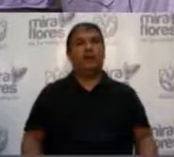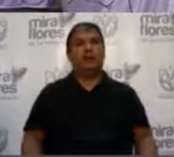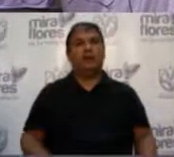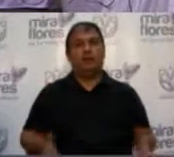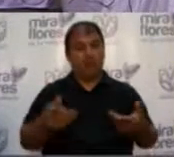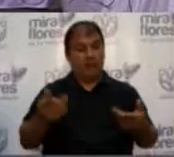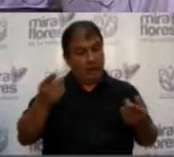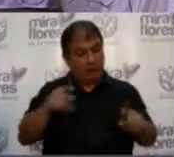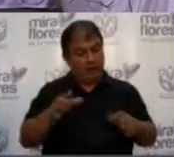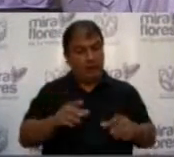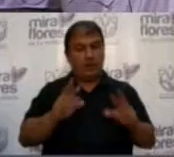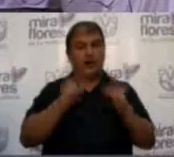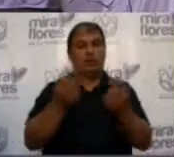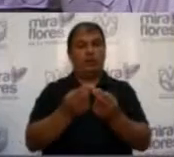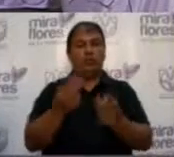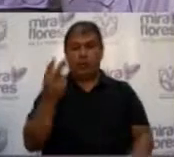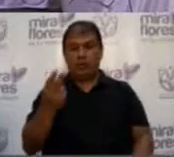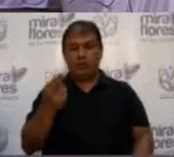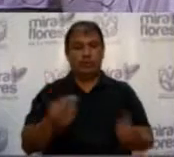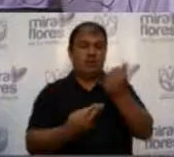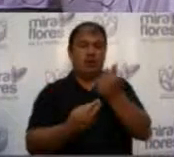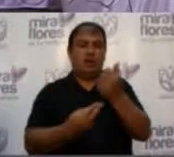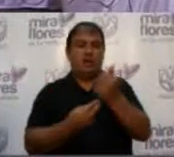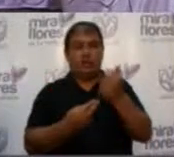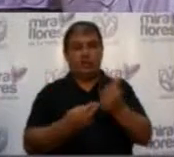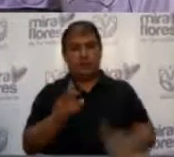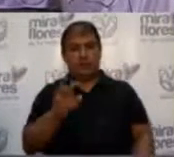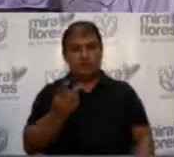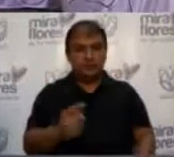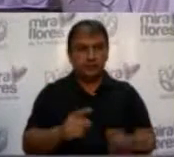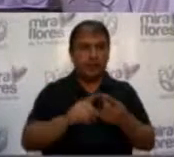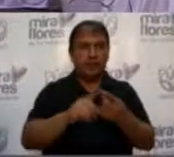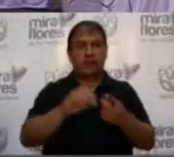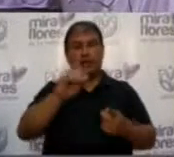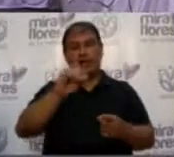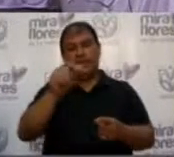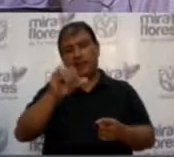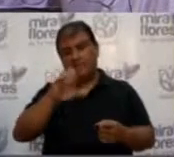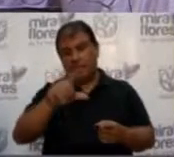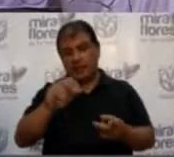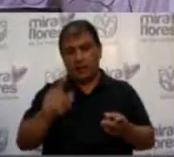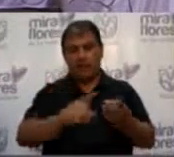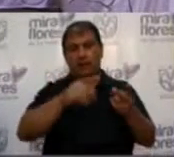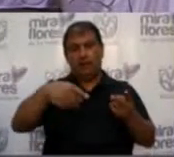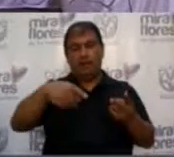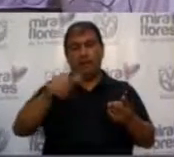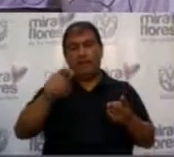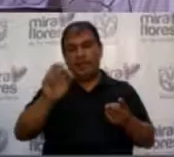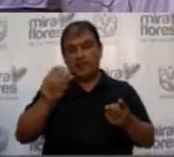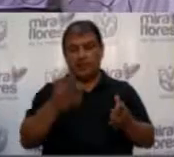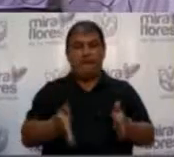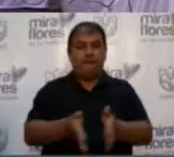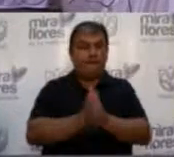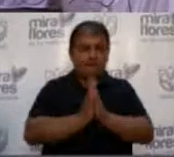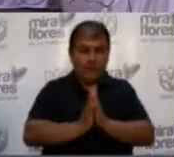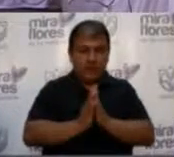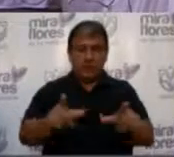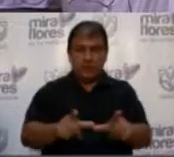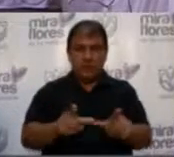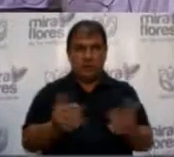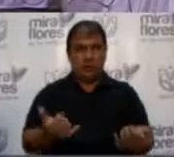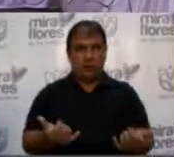esta sesión, hay dos regidoras, la regidora Daniela Lozano y Patricia del Río, que han hecho solicitud de